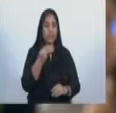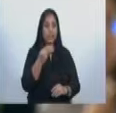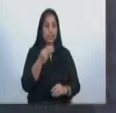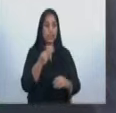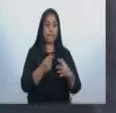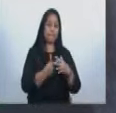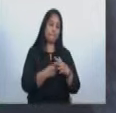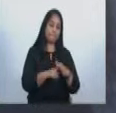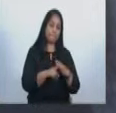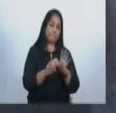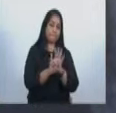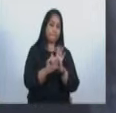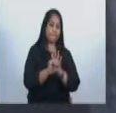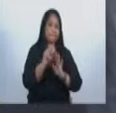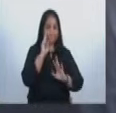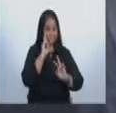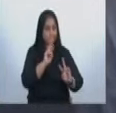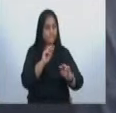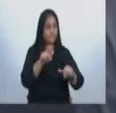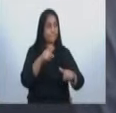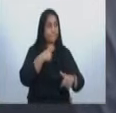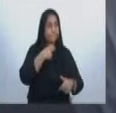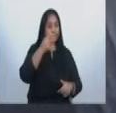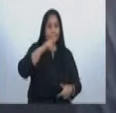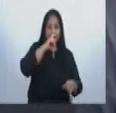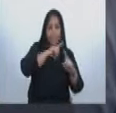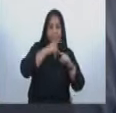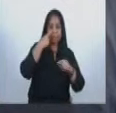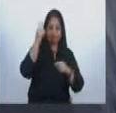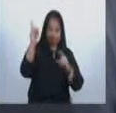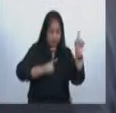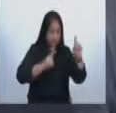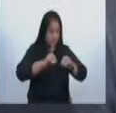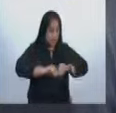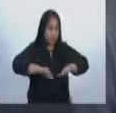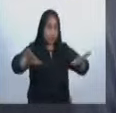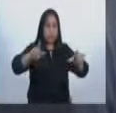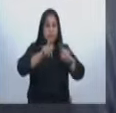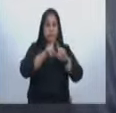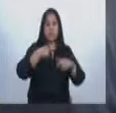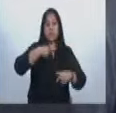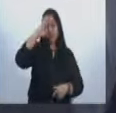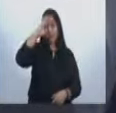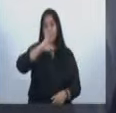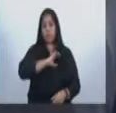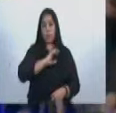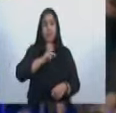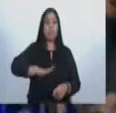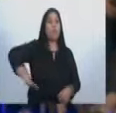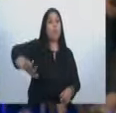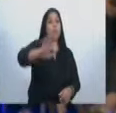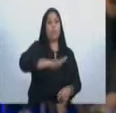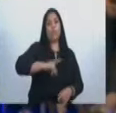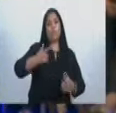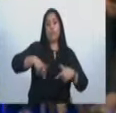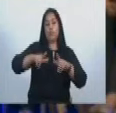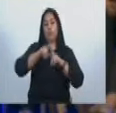parte de reconocimiento de que tenemos que tener una mayor presencia de las fuerzas de seguridad en las zonas donde